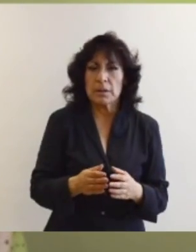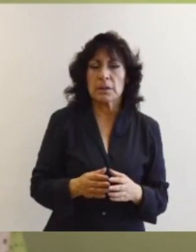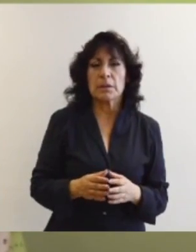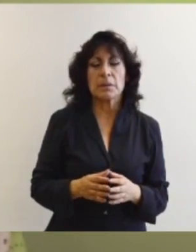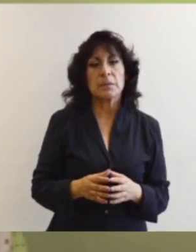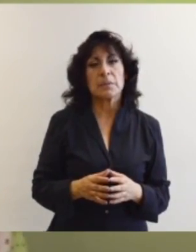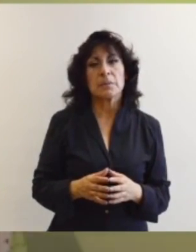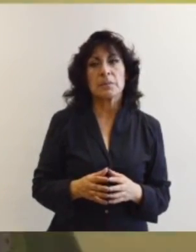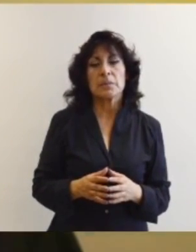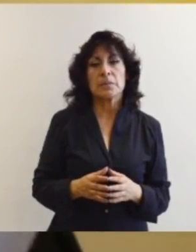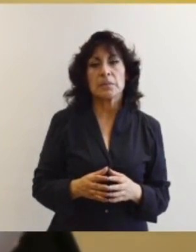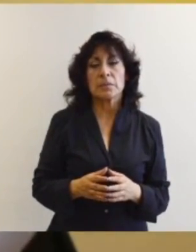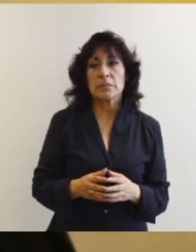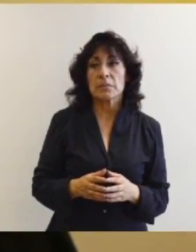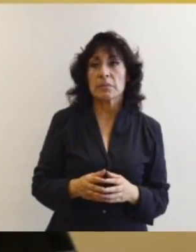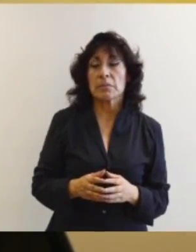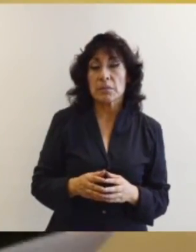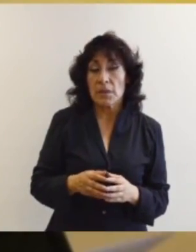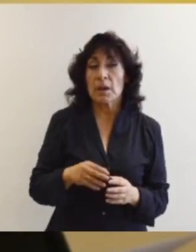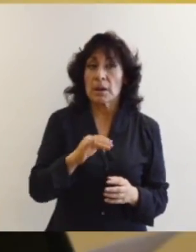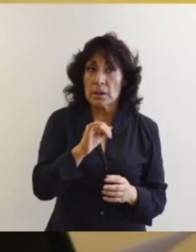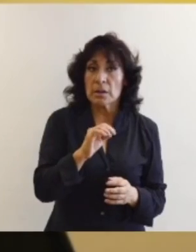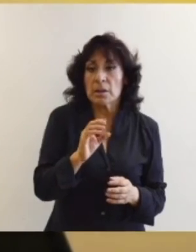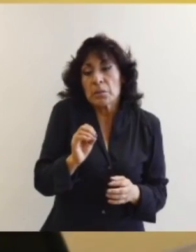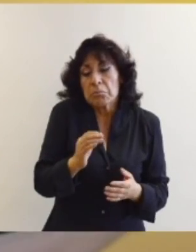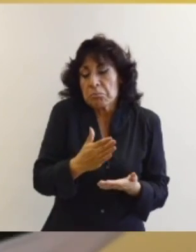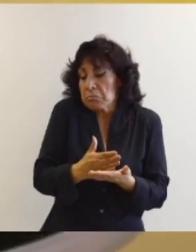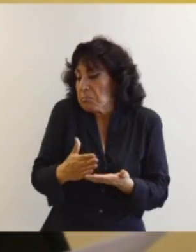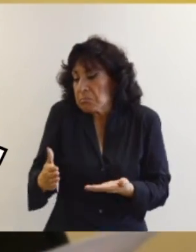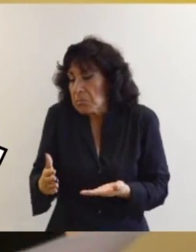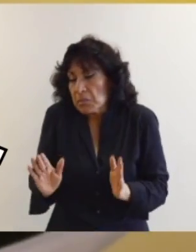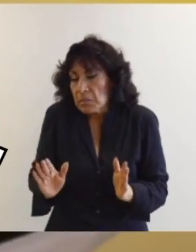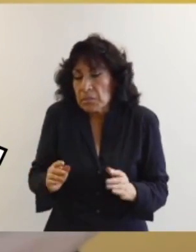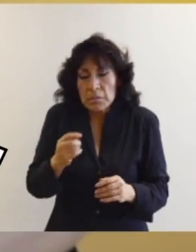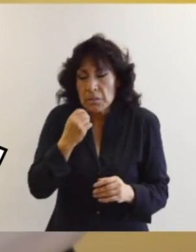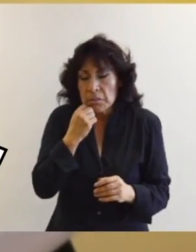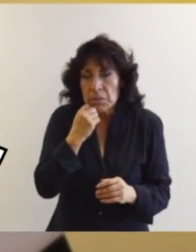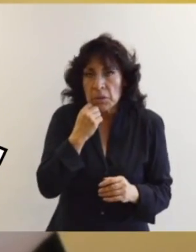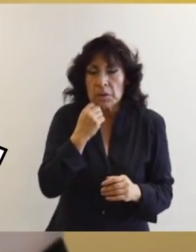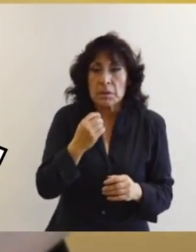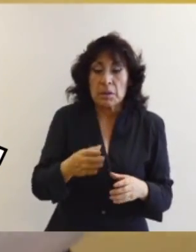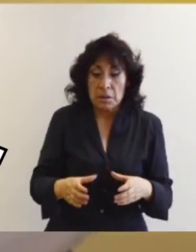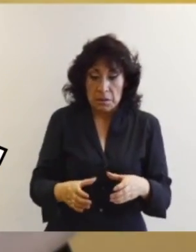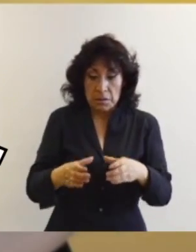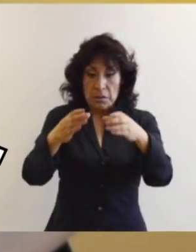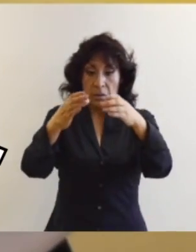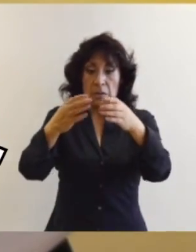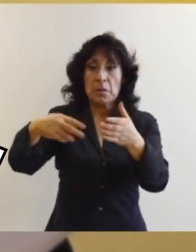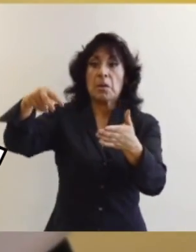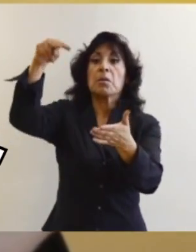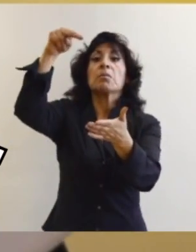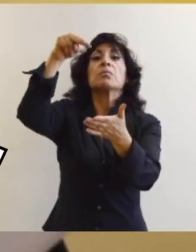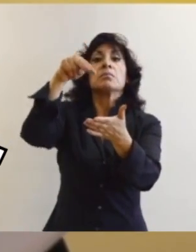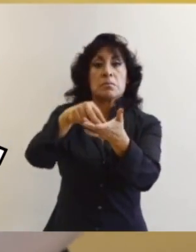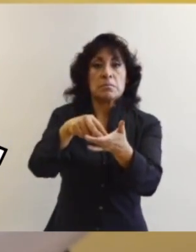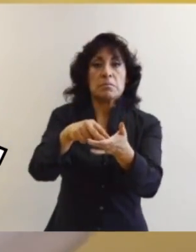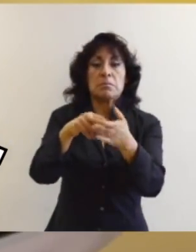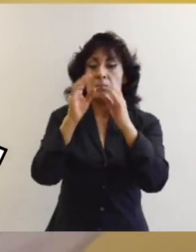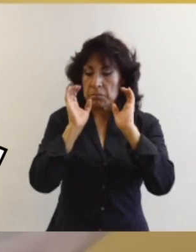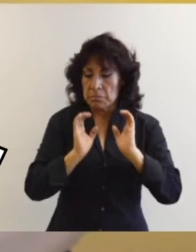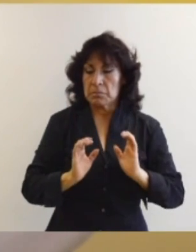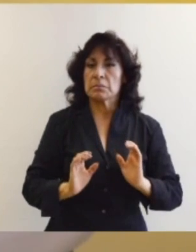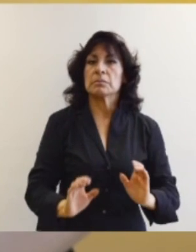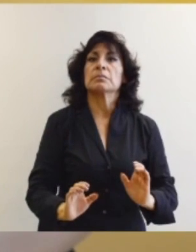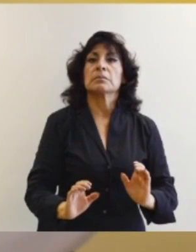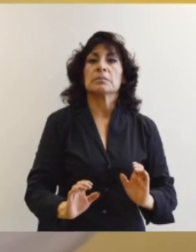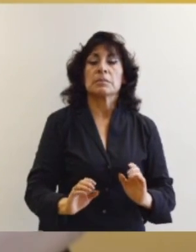usted. Sí, o aparte, en un monumento propio y